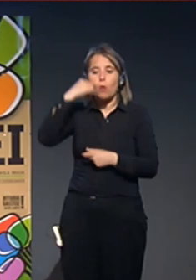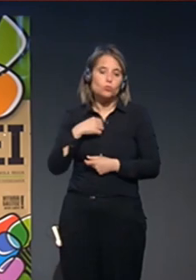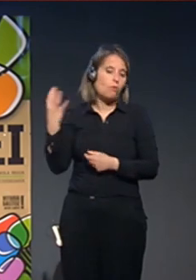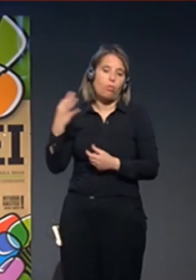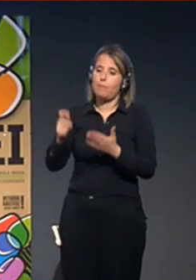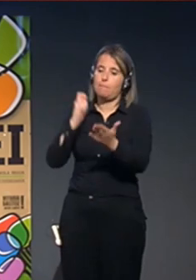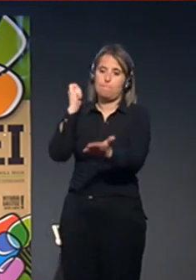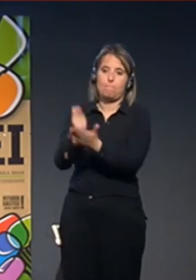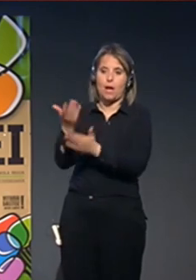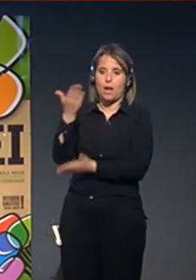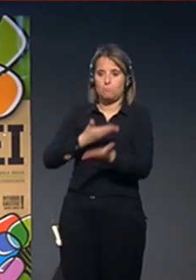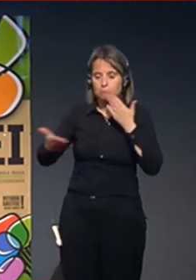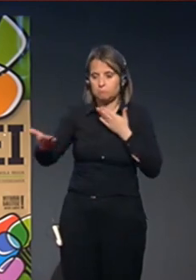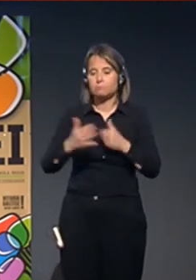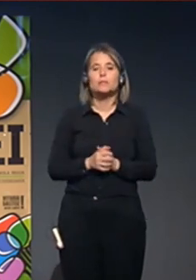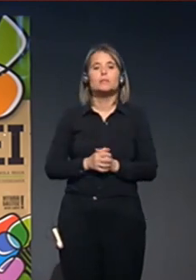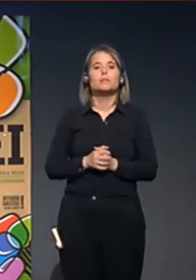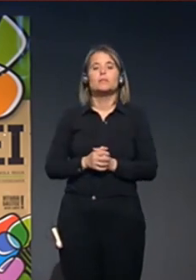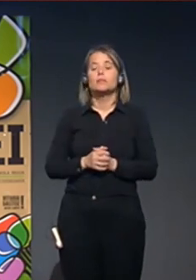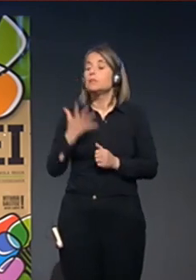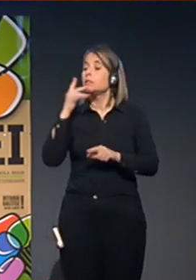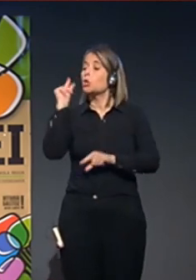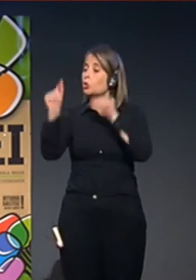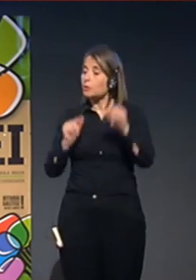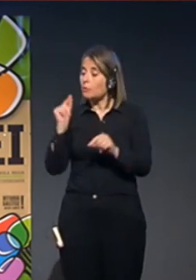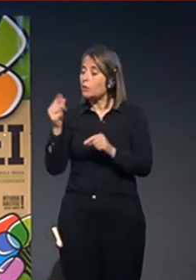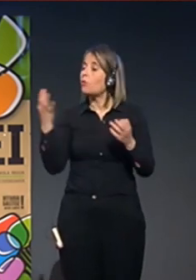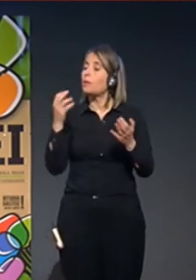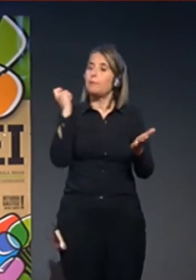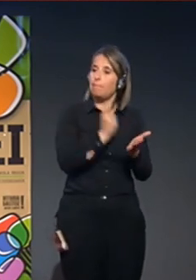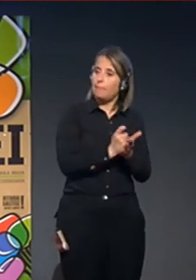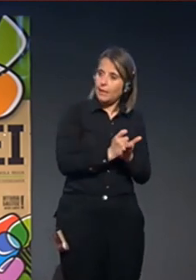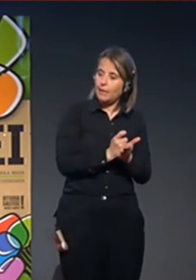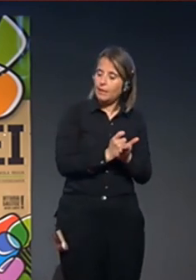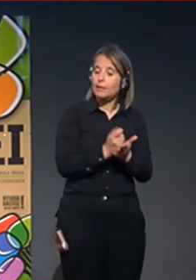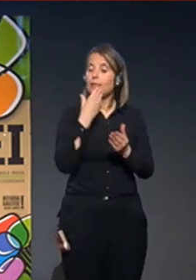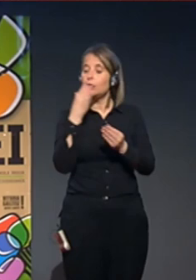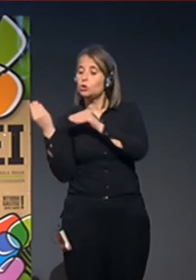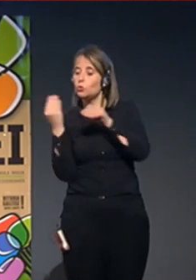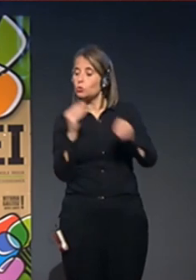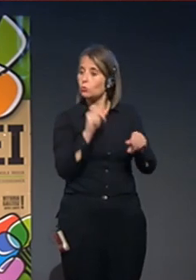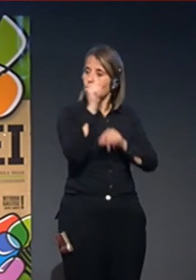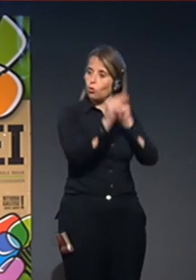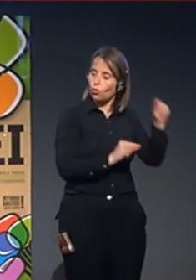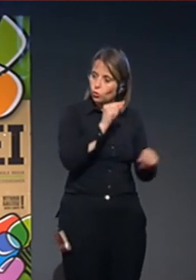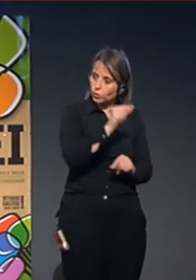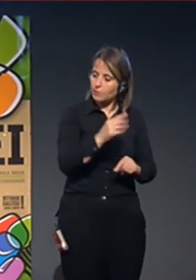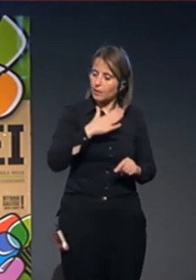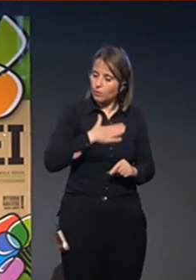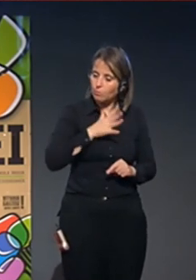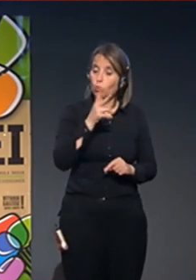dejarlos al nivel que los encontró y el que contamina tiene que pagar por ello y restituir esto que pertenece a